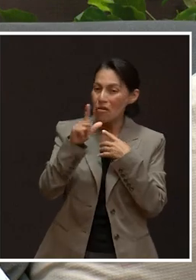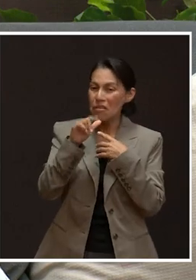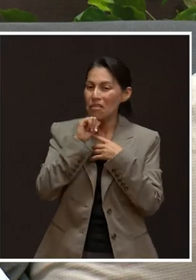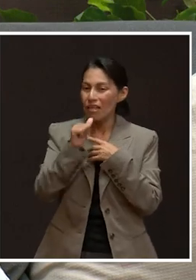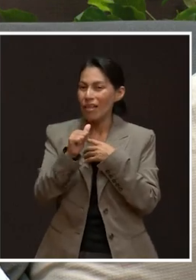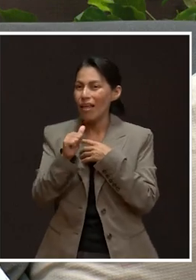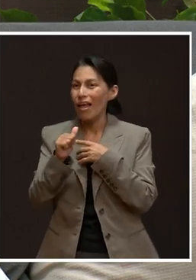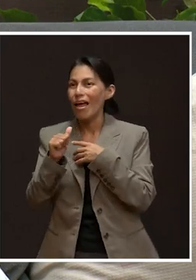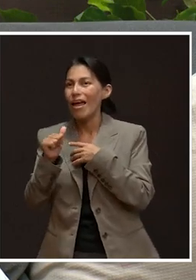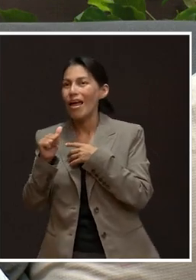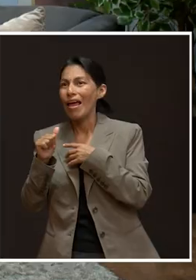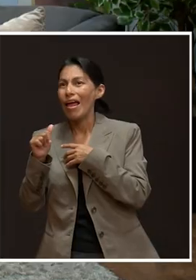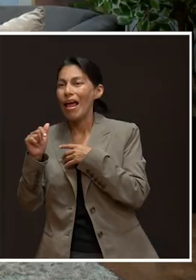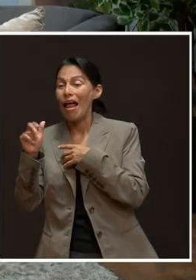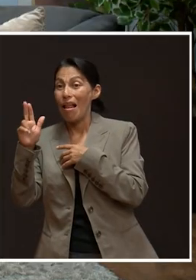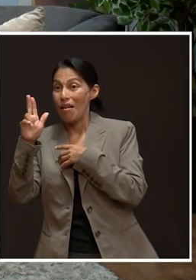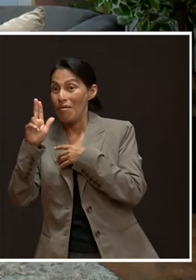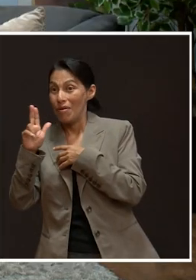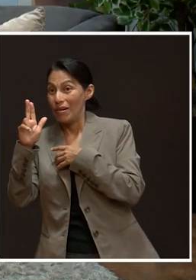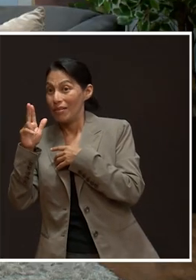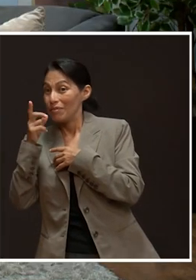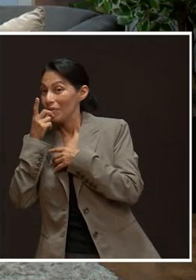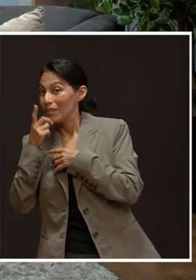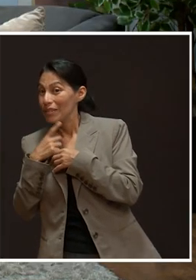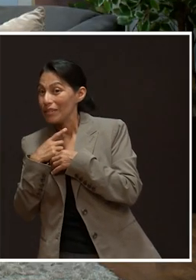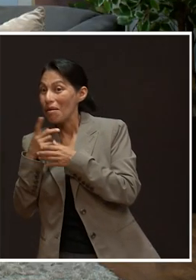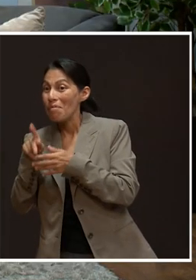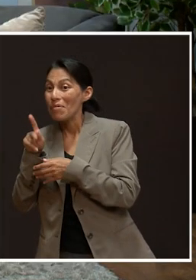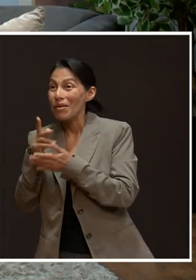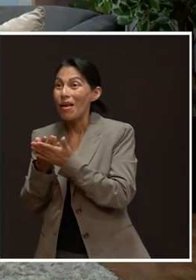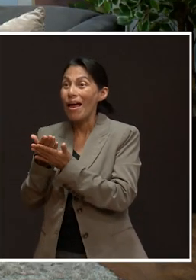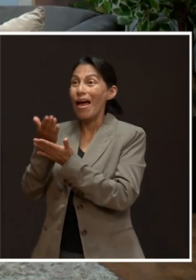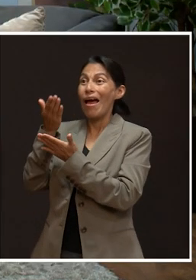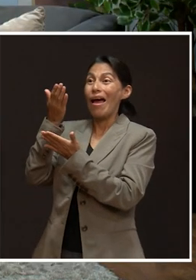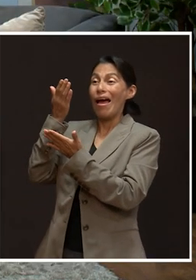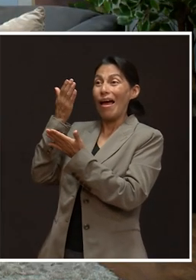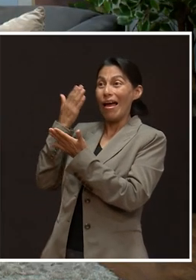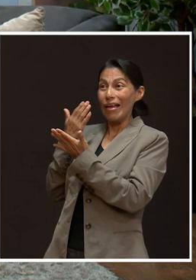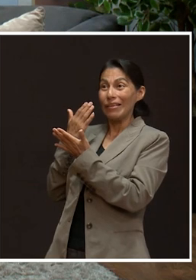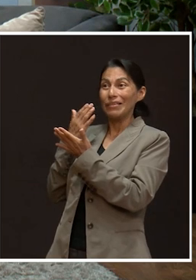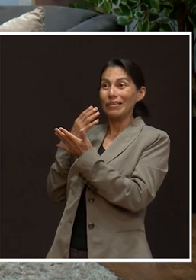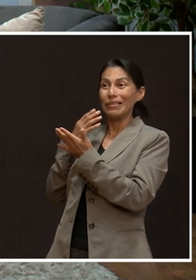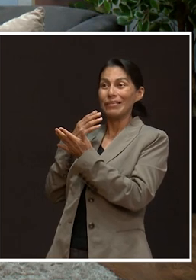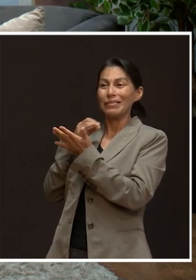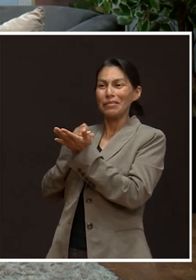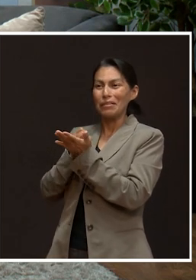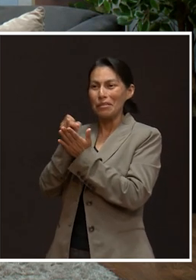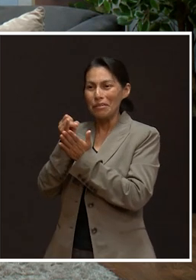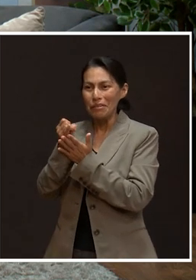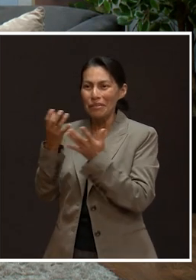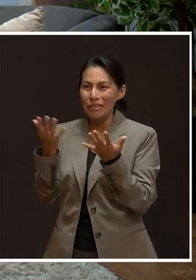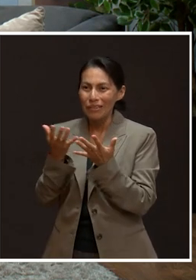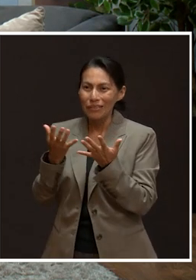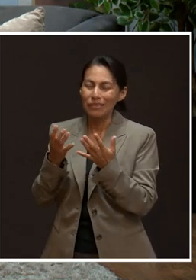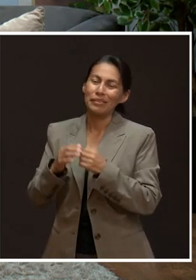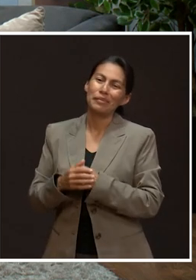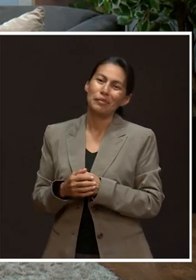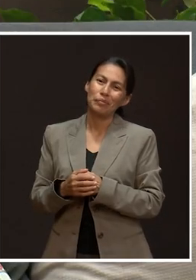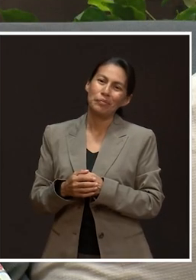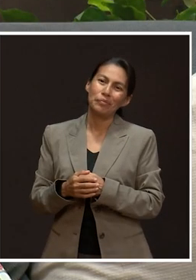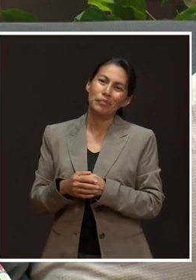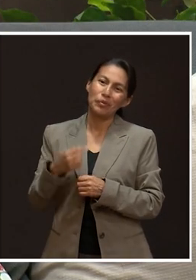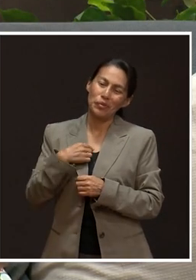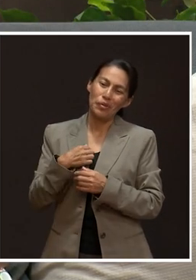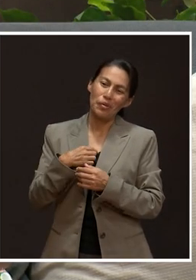el lunes en la noche, y yo no sabía que esa respuesta ya se había tomado antes que yo le dijera al señor. Entonces, pues,